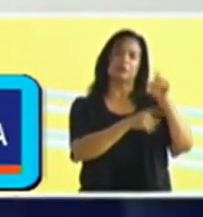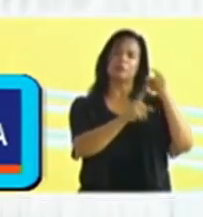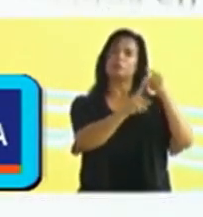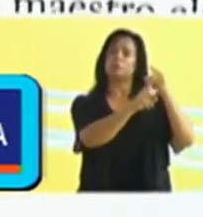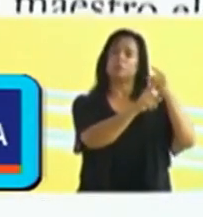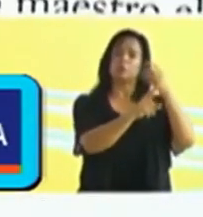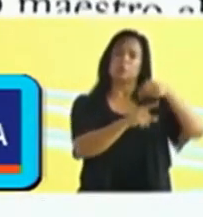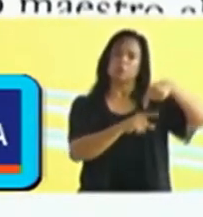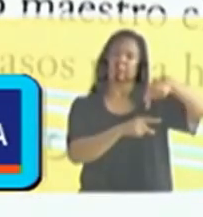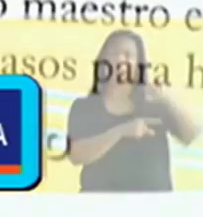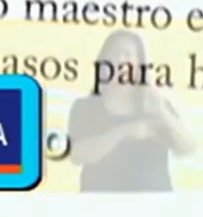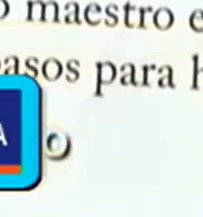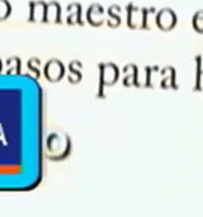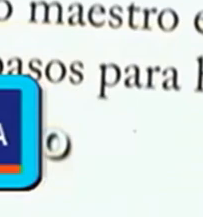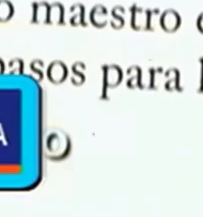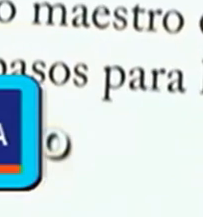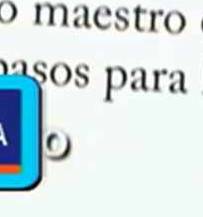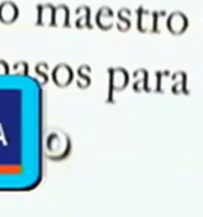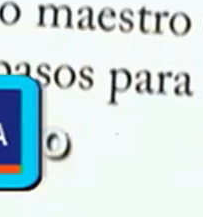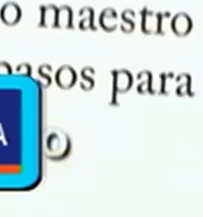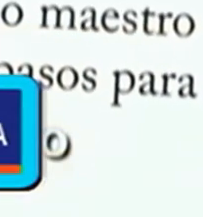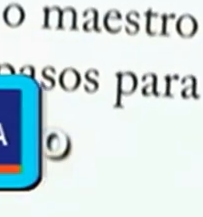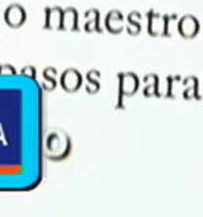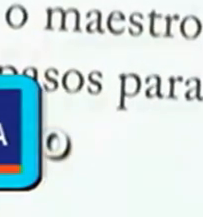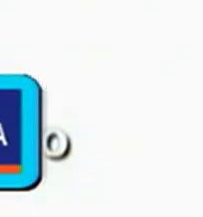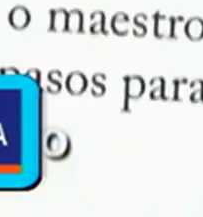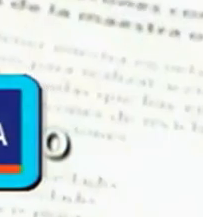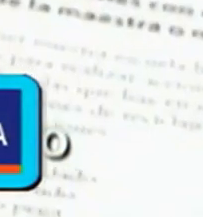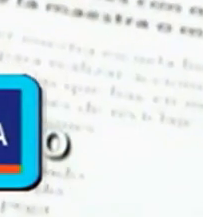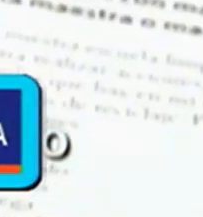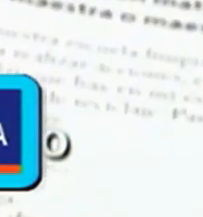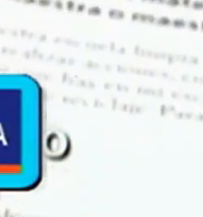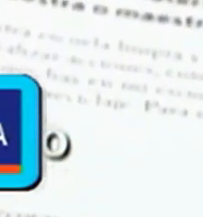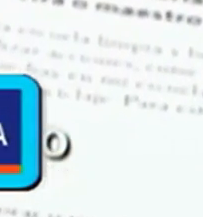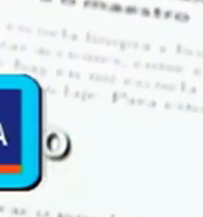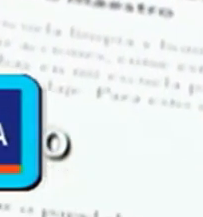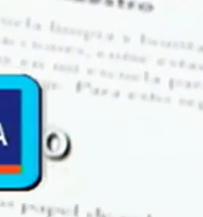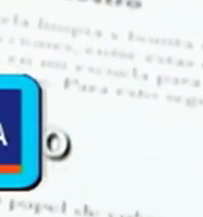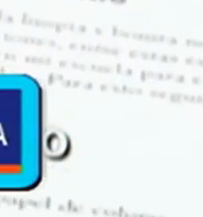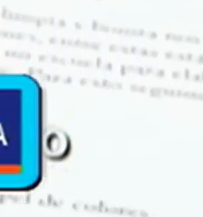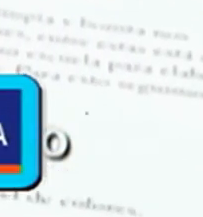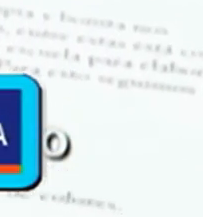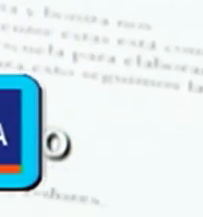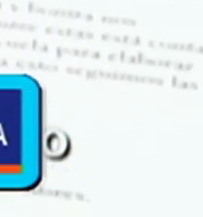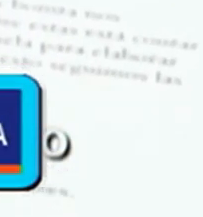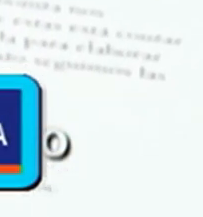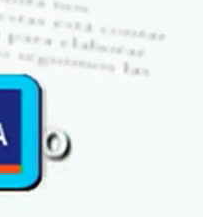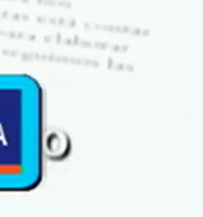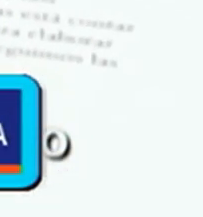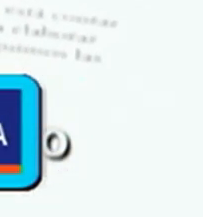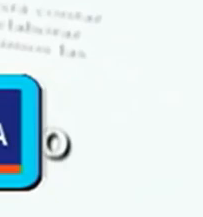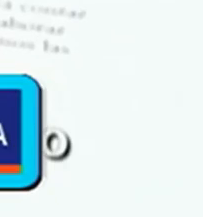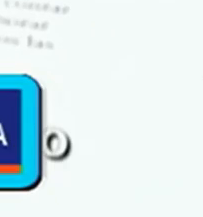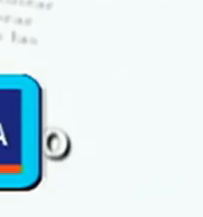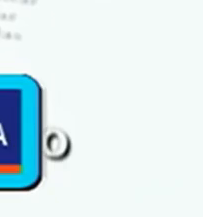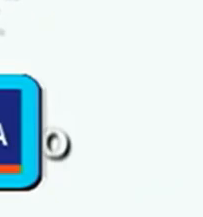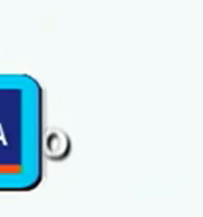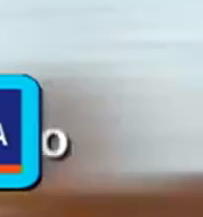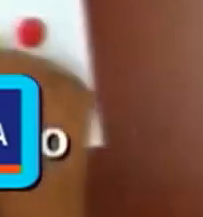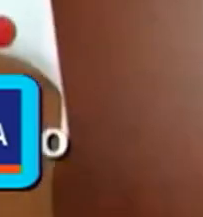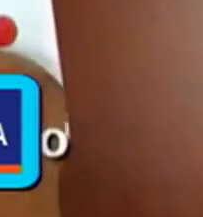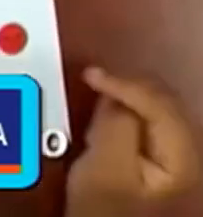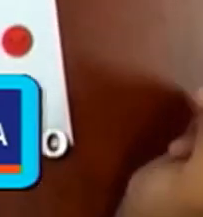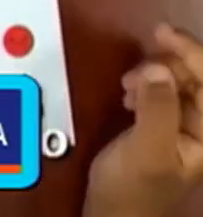QR. 2 páginas de actividad grupal. Son actividades pedagógicas para entrenar al estudiante en la aplicación práctica de lo